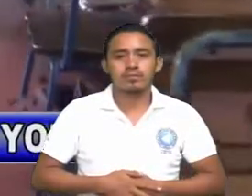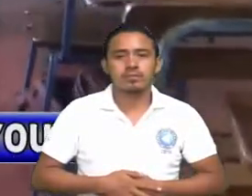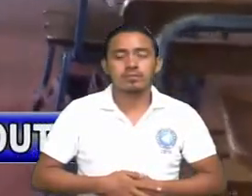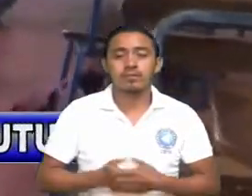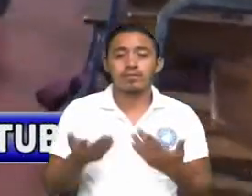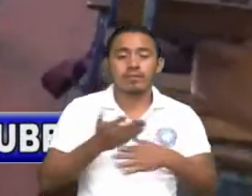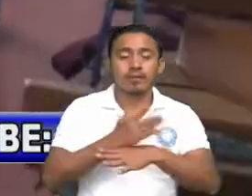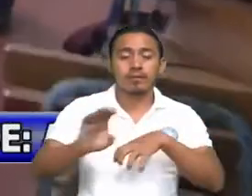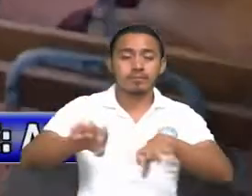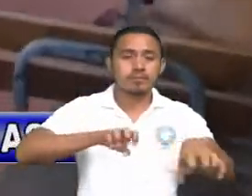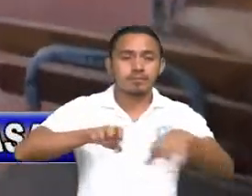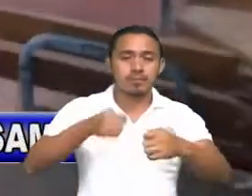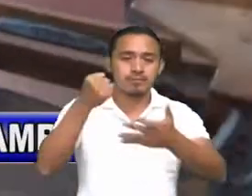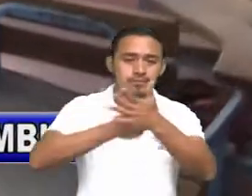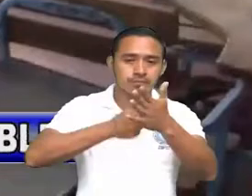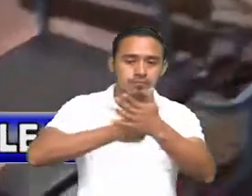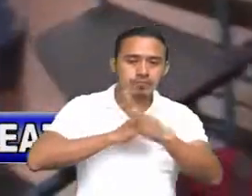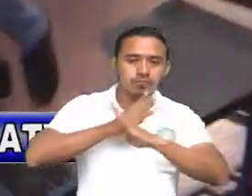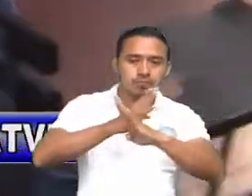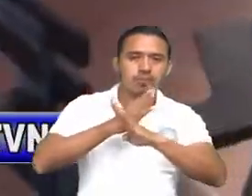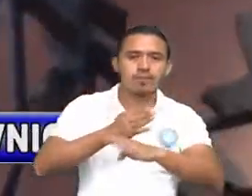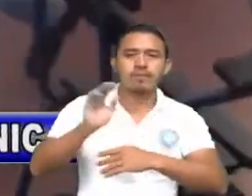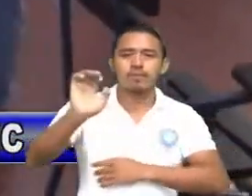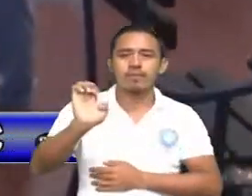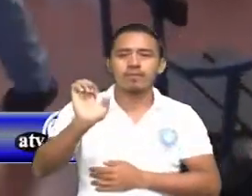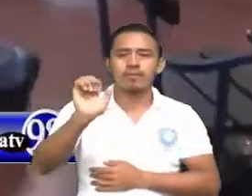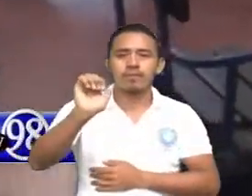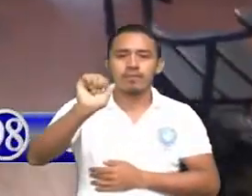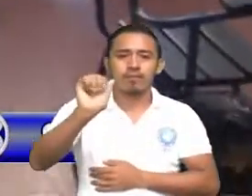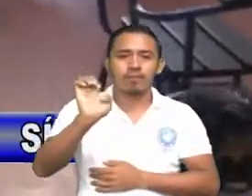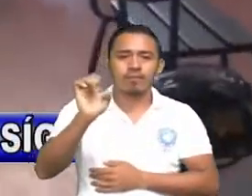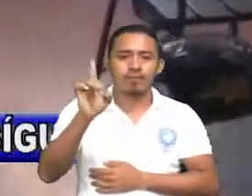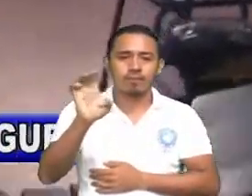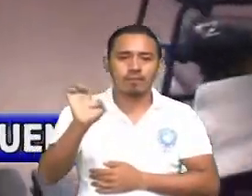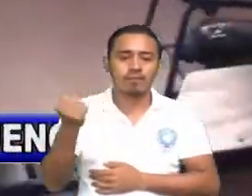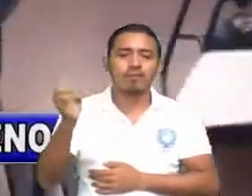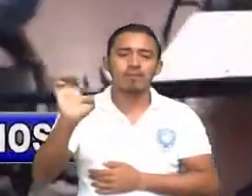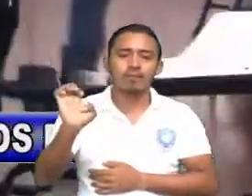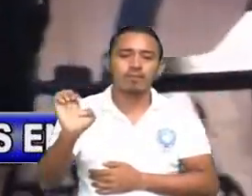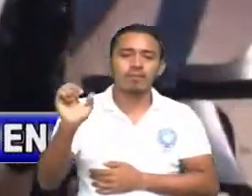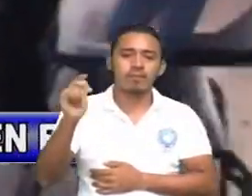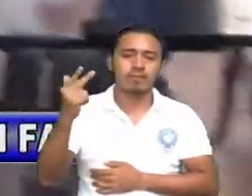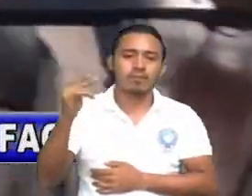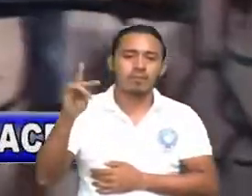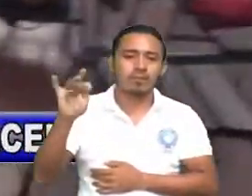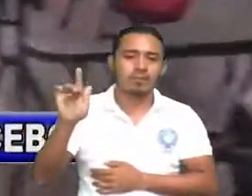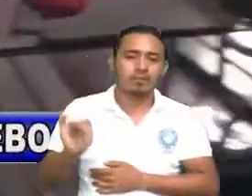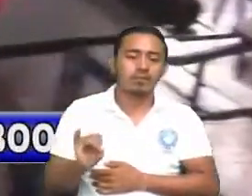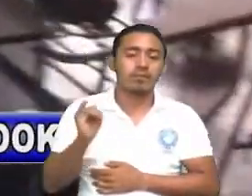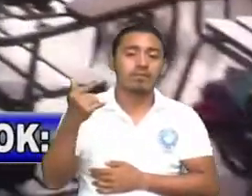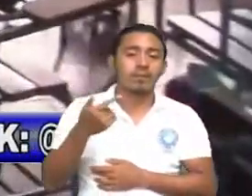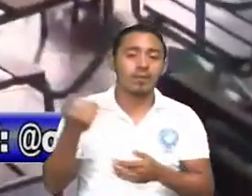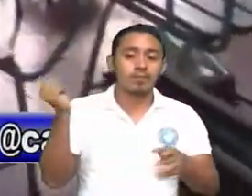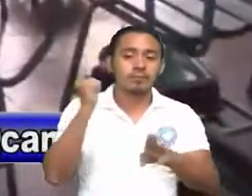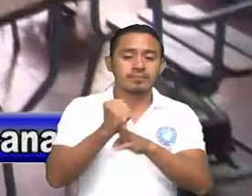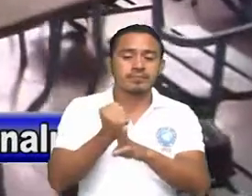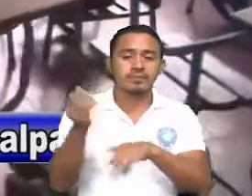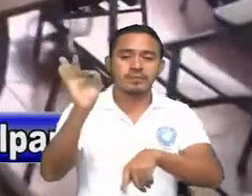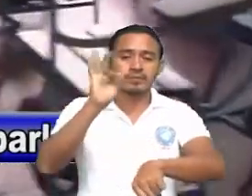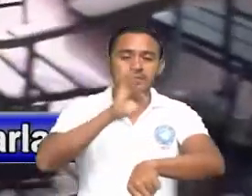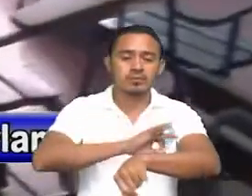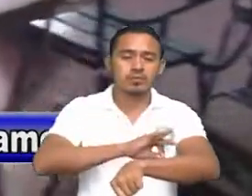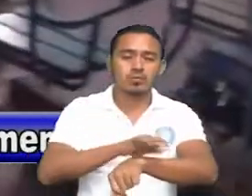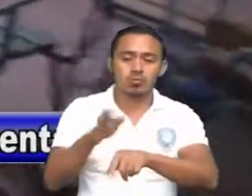Las acciones de lucha contra el mosquito Aedes aegypti se han intensificado en todo el territorio nacional para matar tanto el zancudo adulto como a